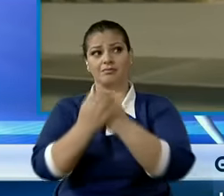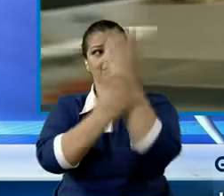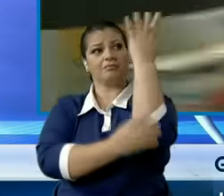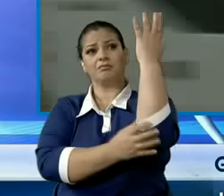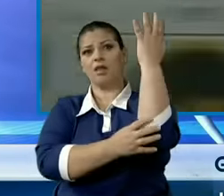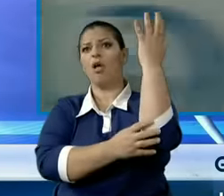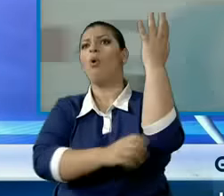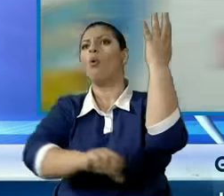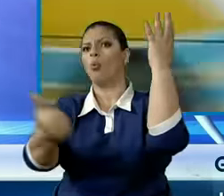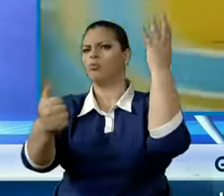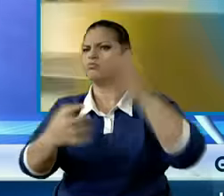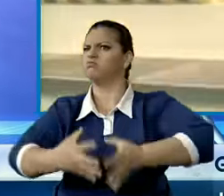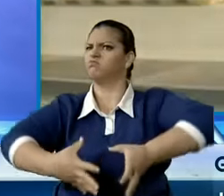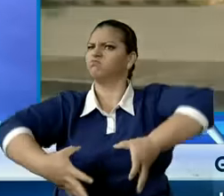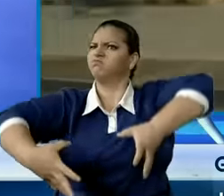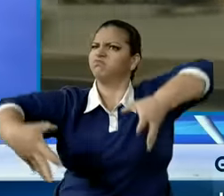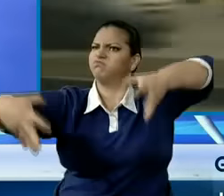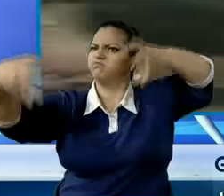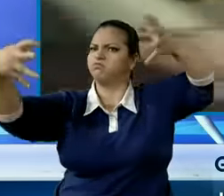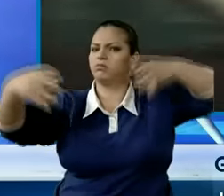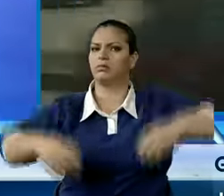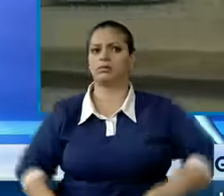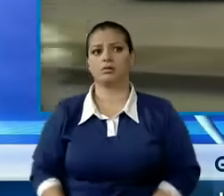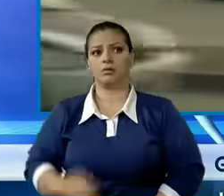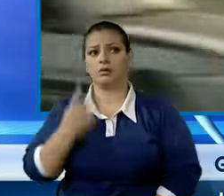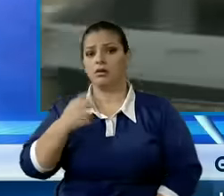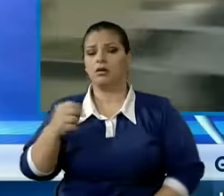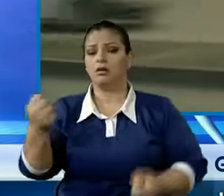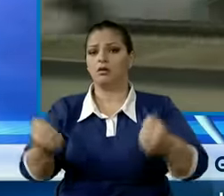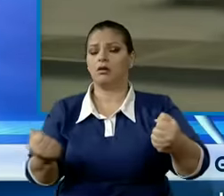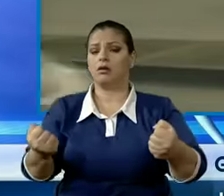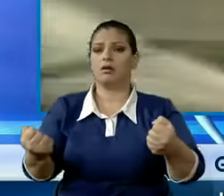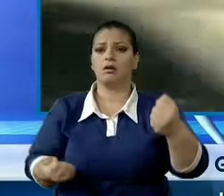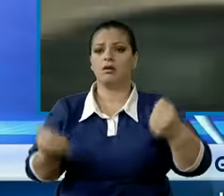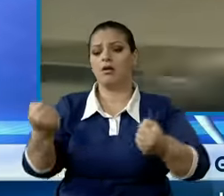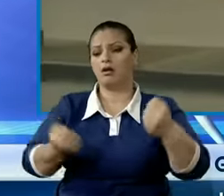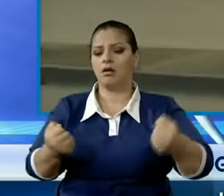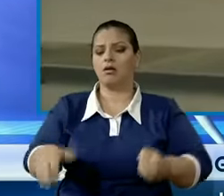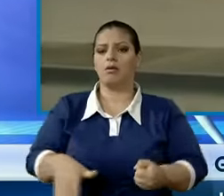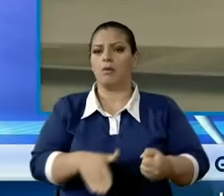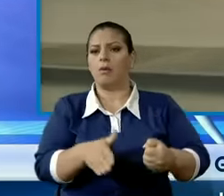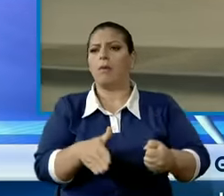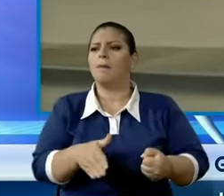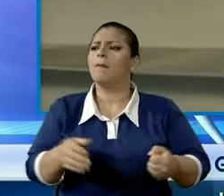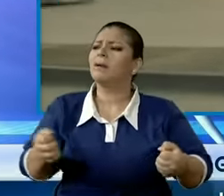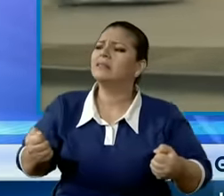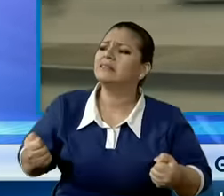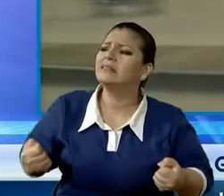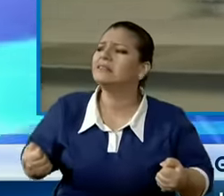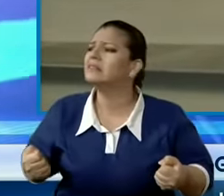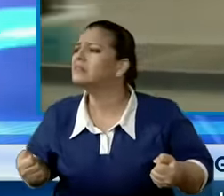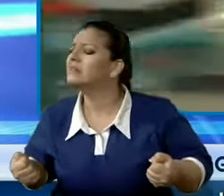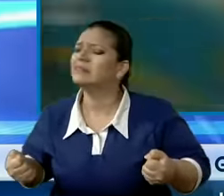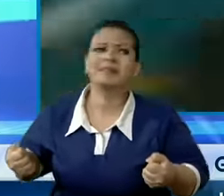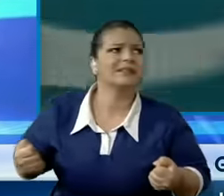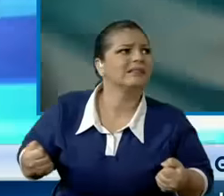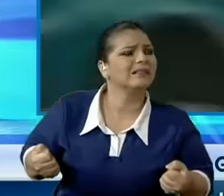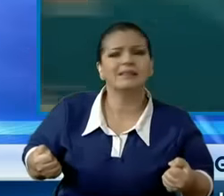tiene prácticamente que sacar la trompa del vehículo para alcanzar a ver el carro que viene. Y al sacar la trompa del vehículo, usted sabe más